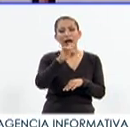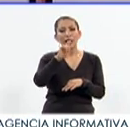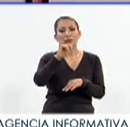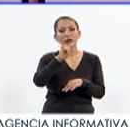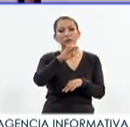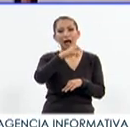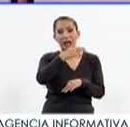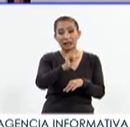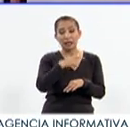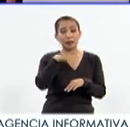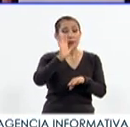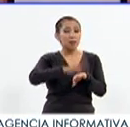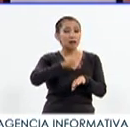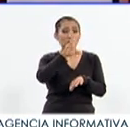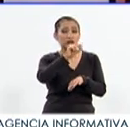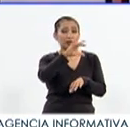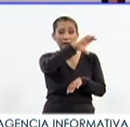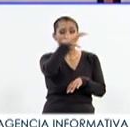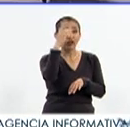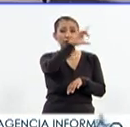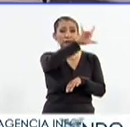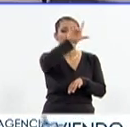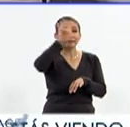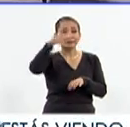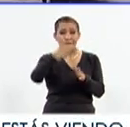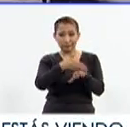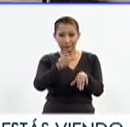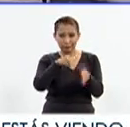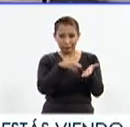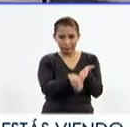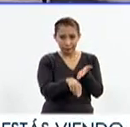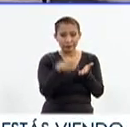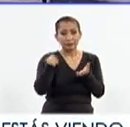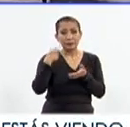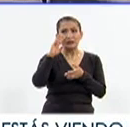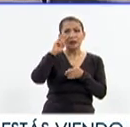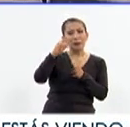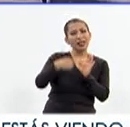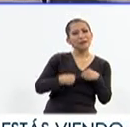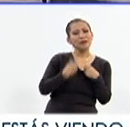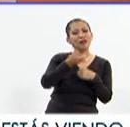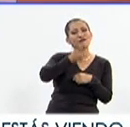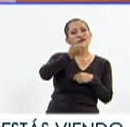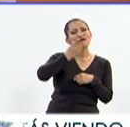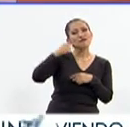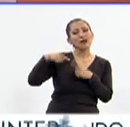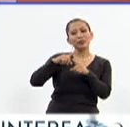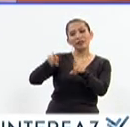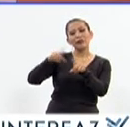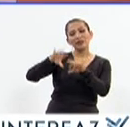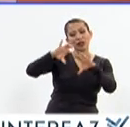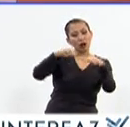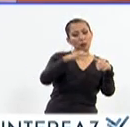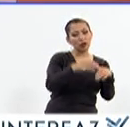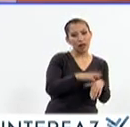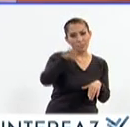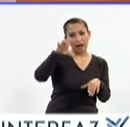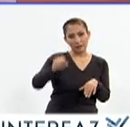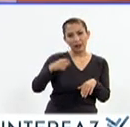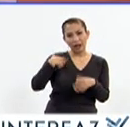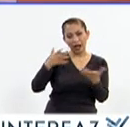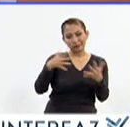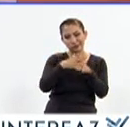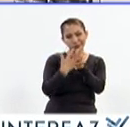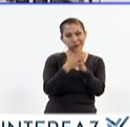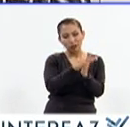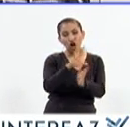Ibáñez. Conformado por más de 80 fotografías en blanco y negro que retratan la vida cotidiana de diversas comunidades